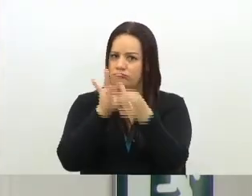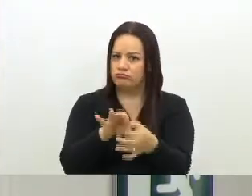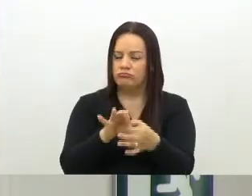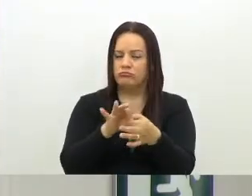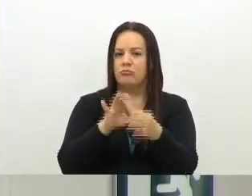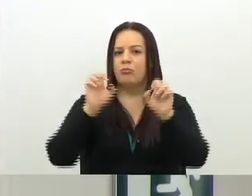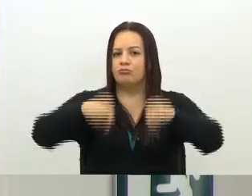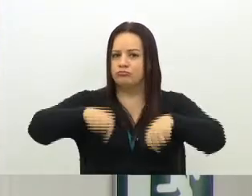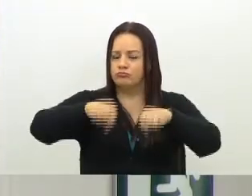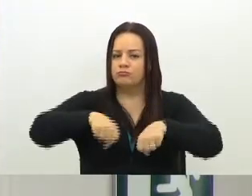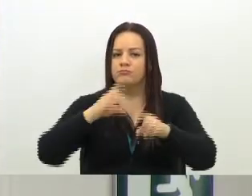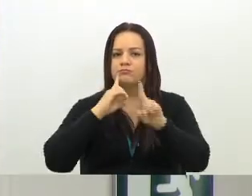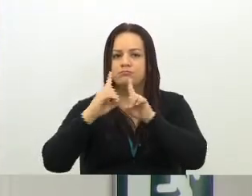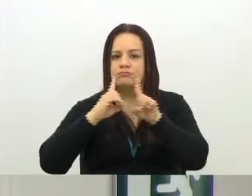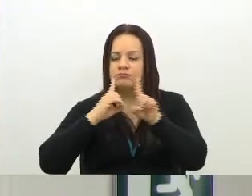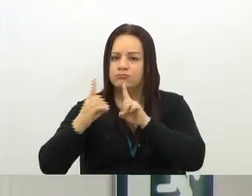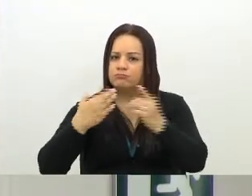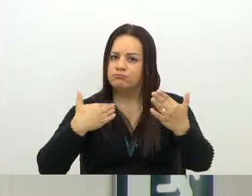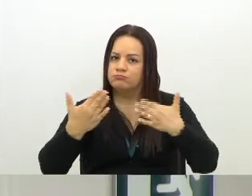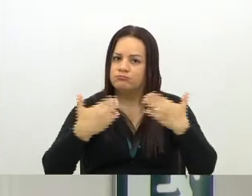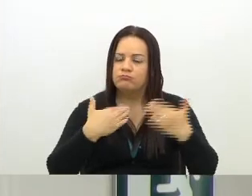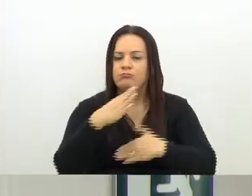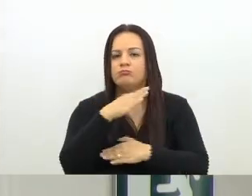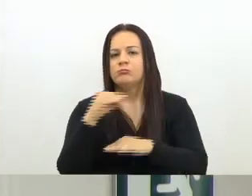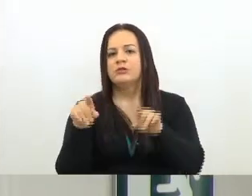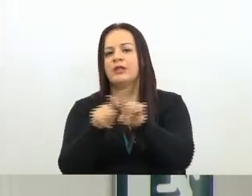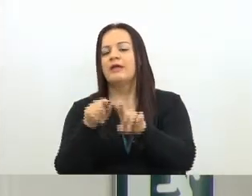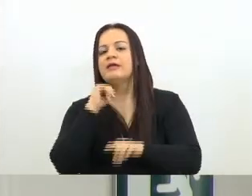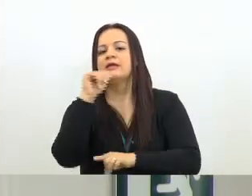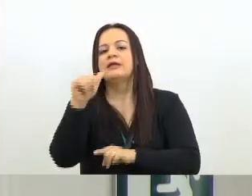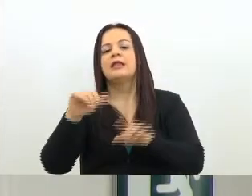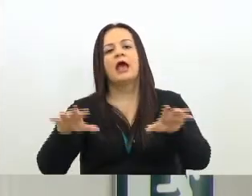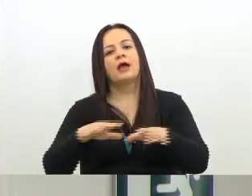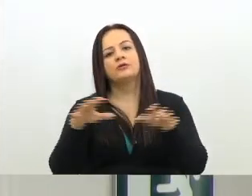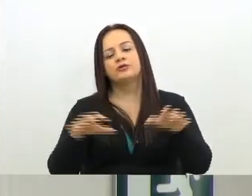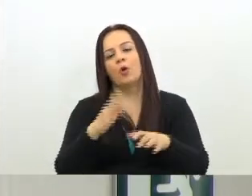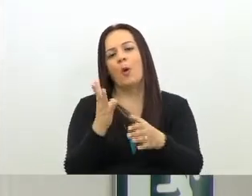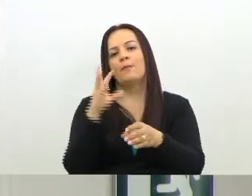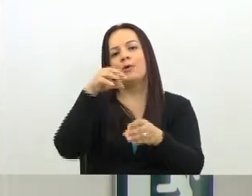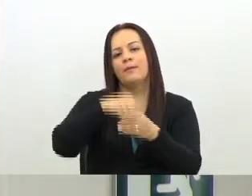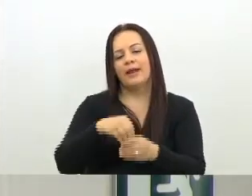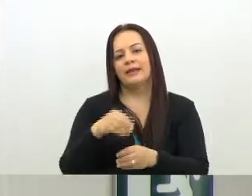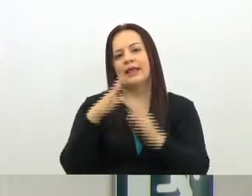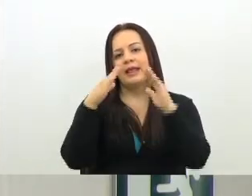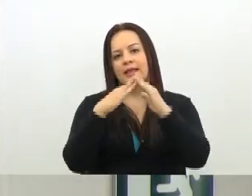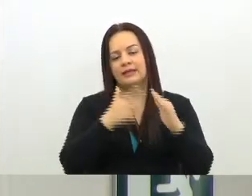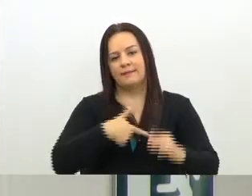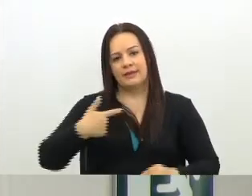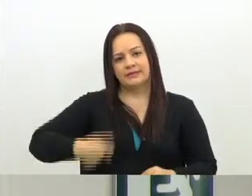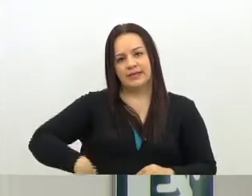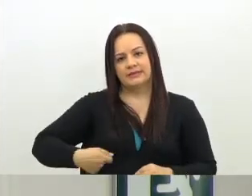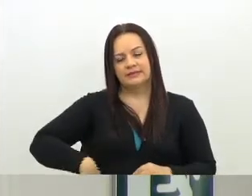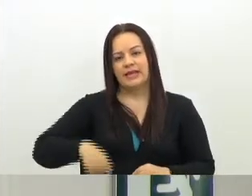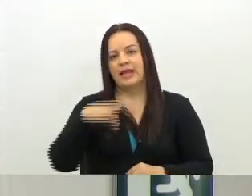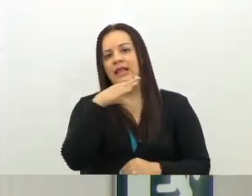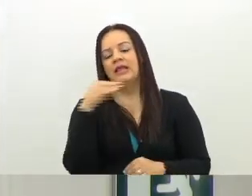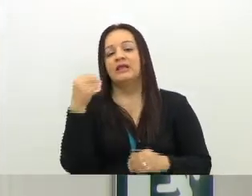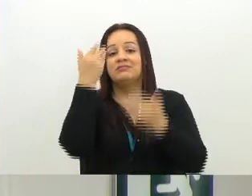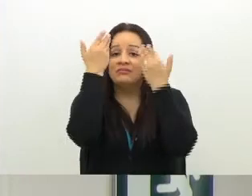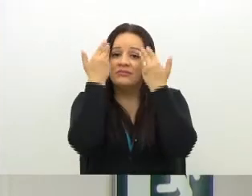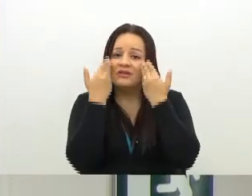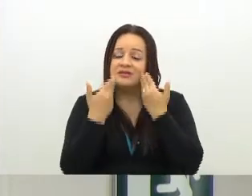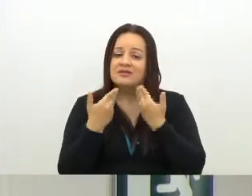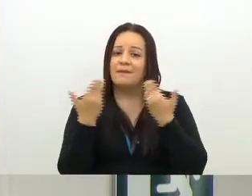de diálogo, en cuanto a la inacción por parte de Casa Presidencial y,